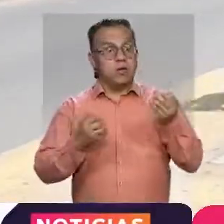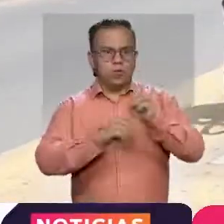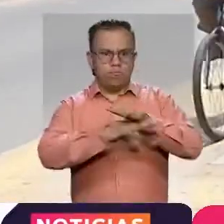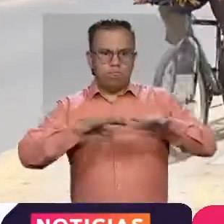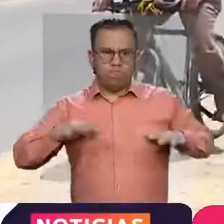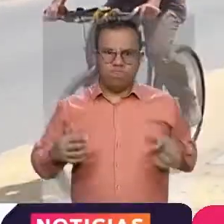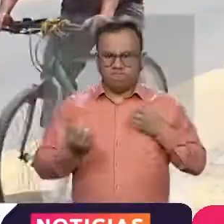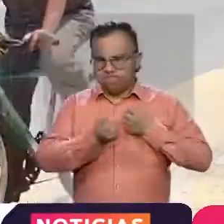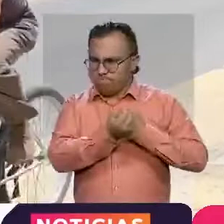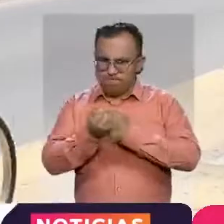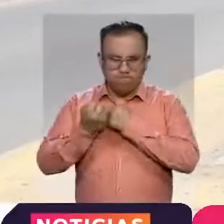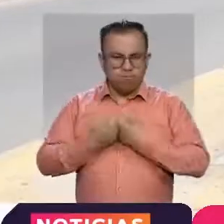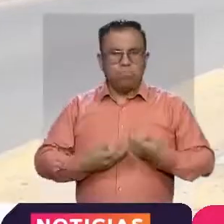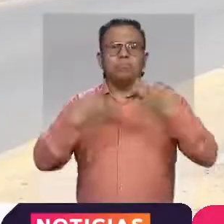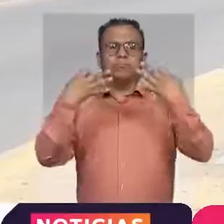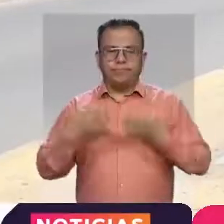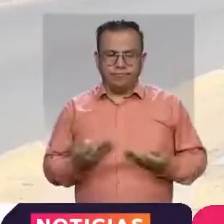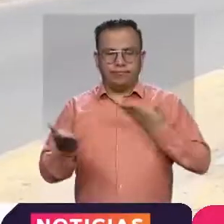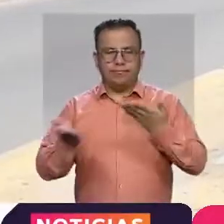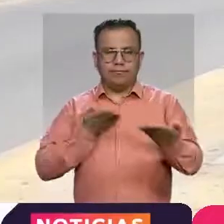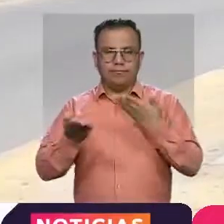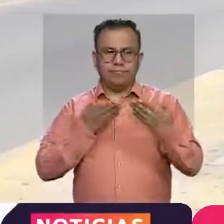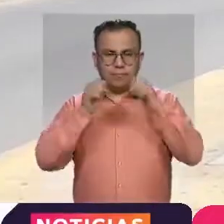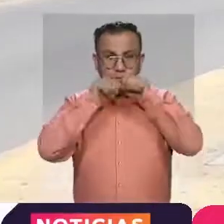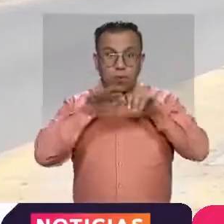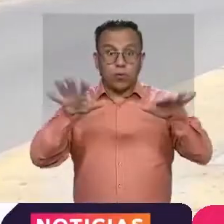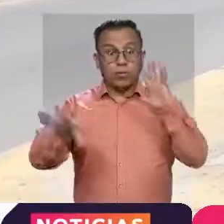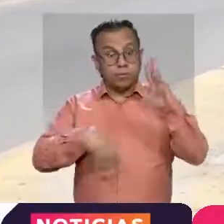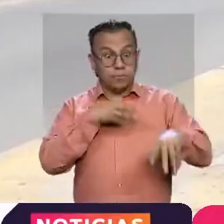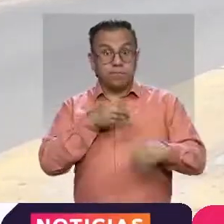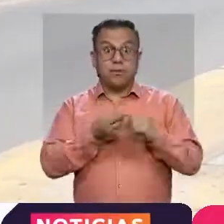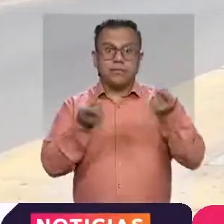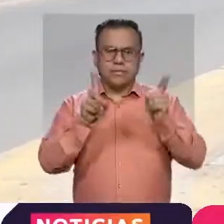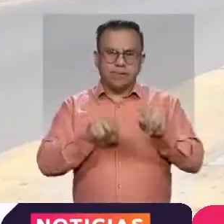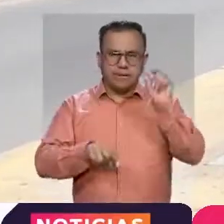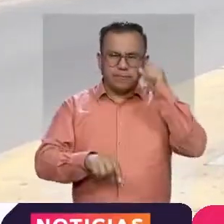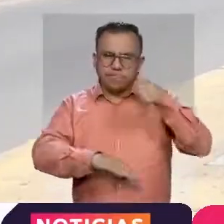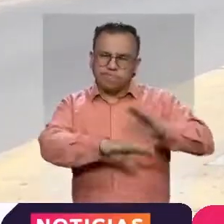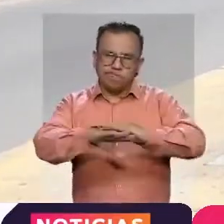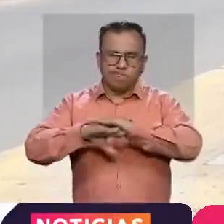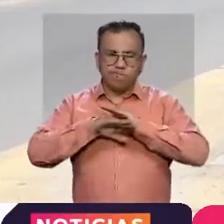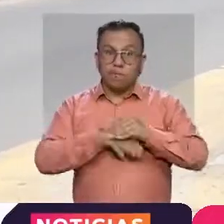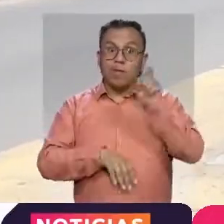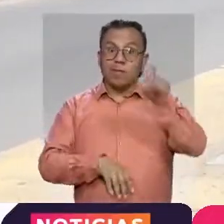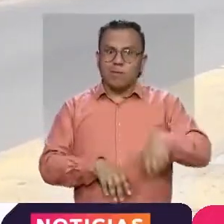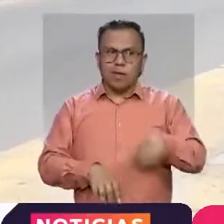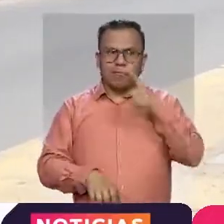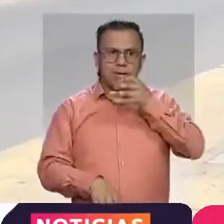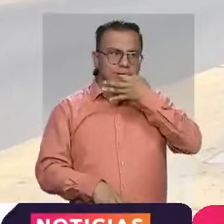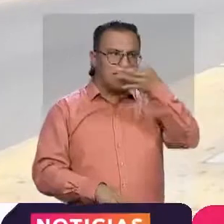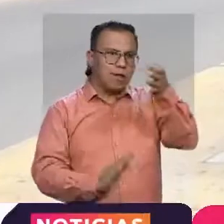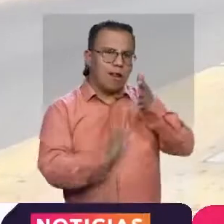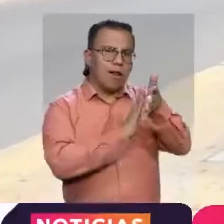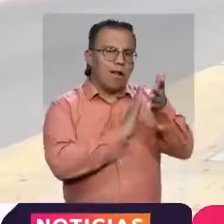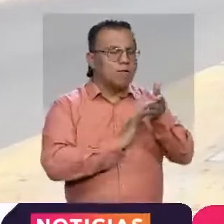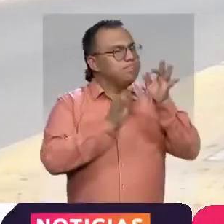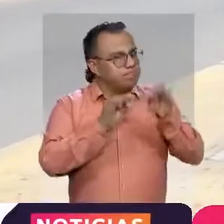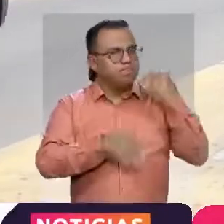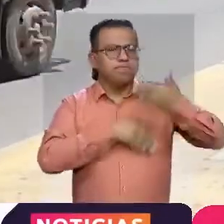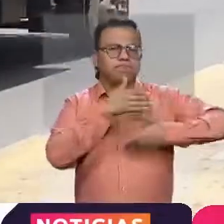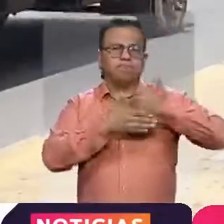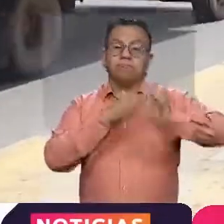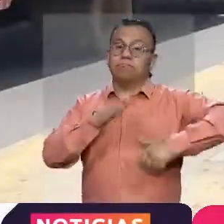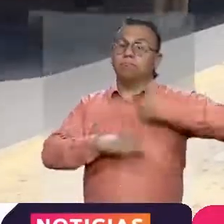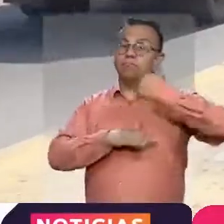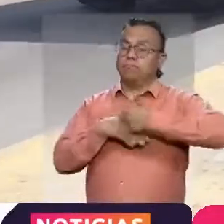para mejorar la seguridad en el servicio público. De igual forma, recuerda a los ciudadanos que deben denunciar para que así las autoridades